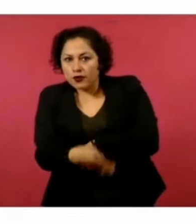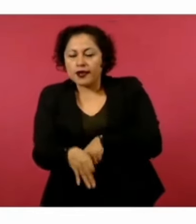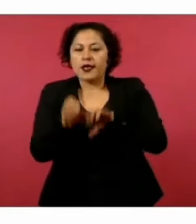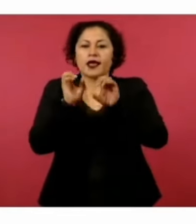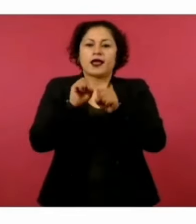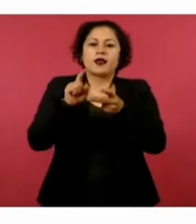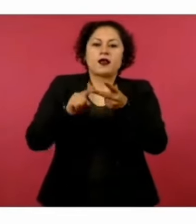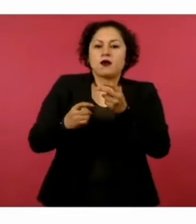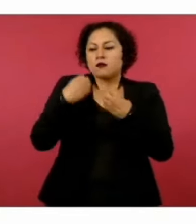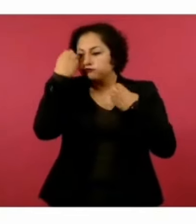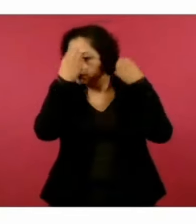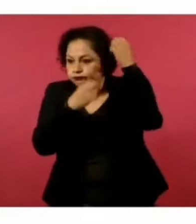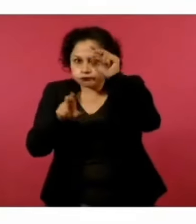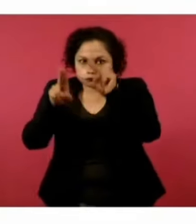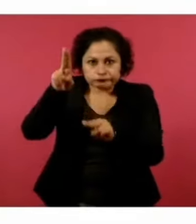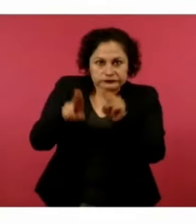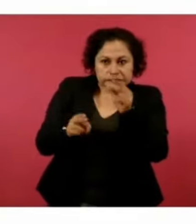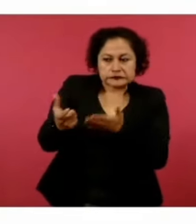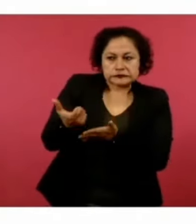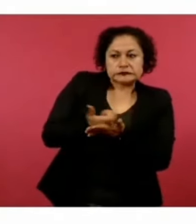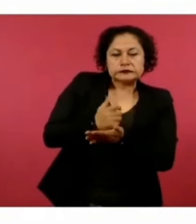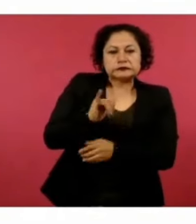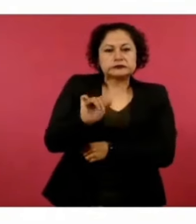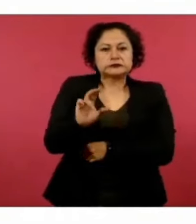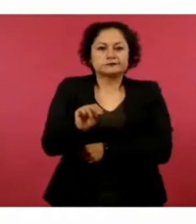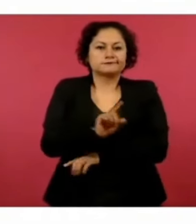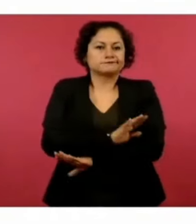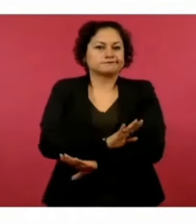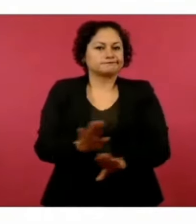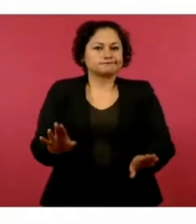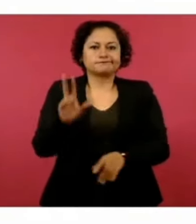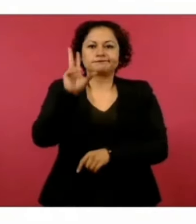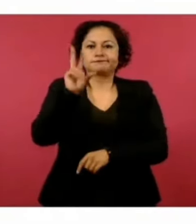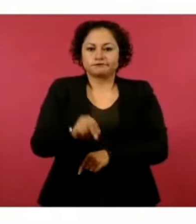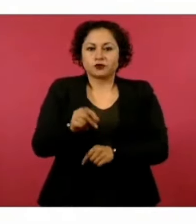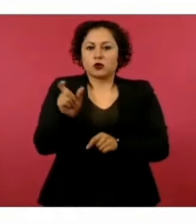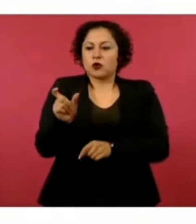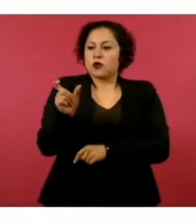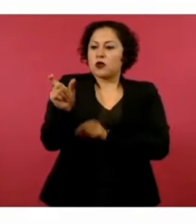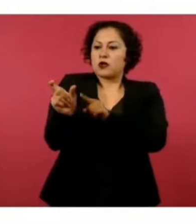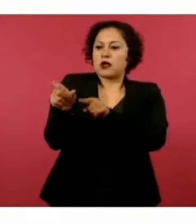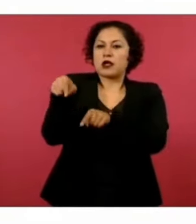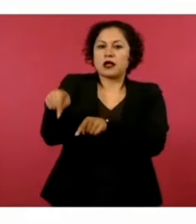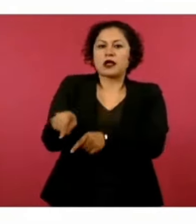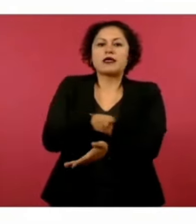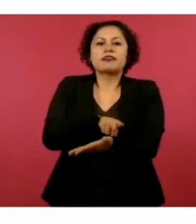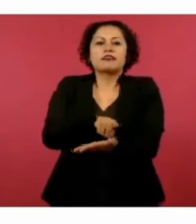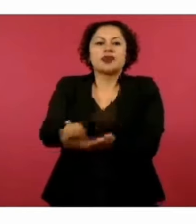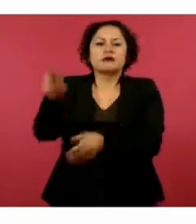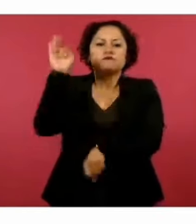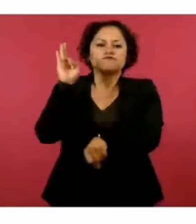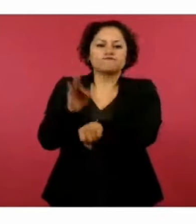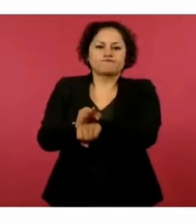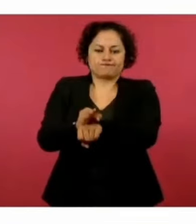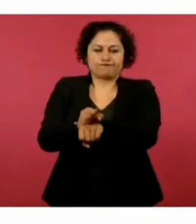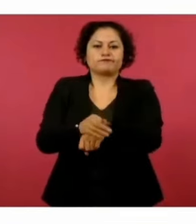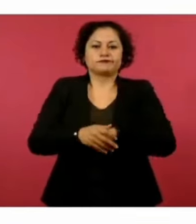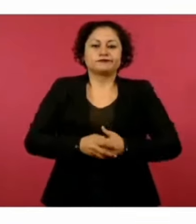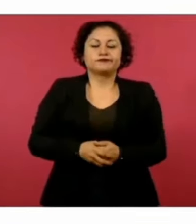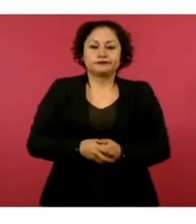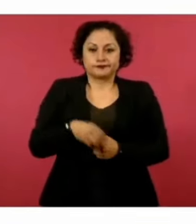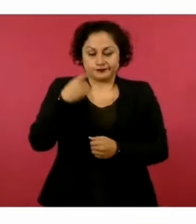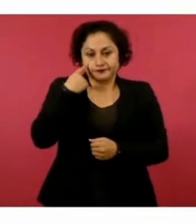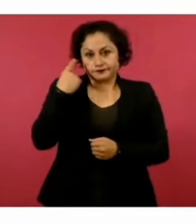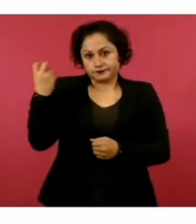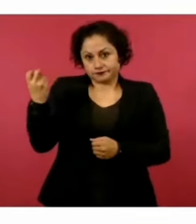era en seguro popular simplemente es tener en una credencial del derecho y en es en ese sentido agradecer que están hoy Bueno ahí están los